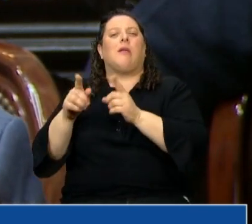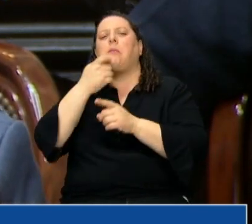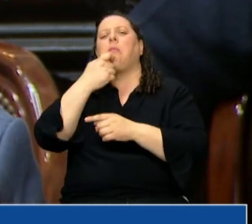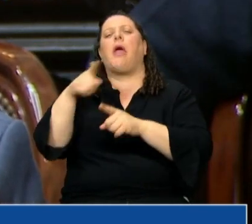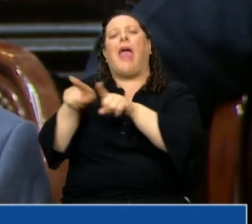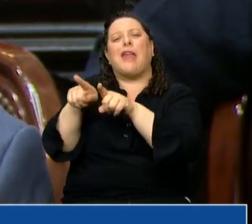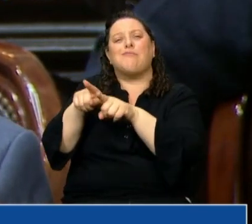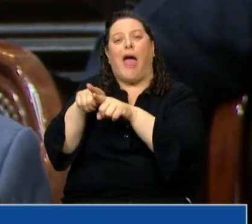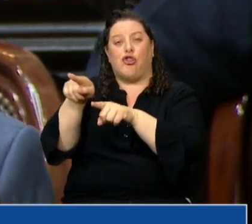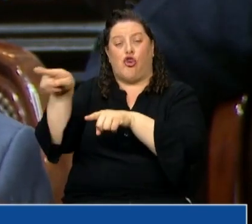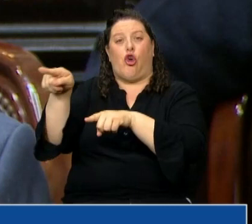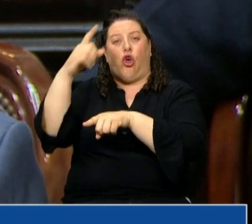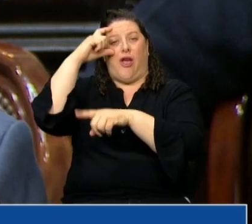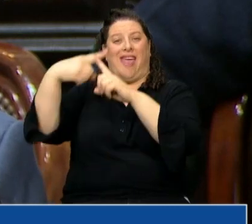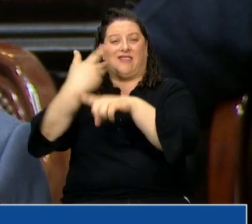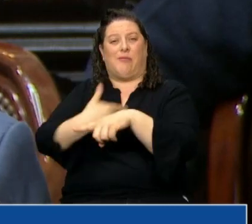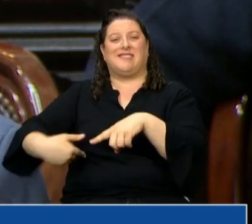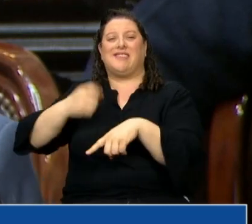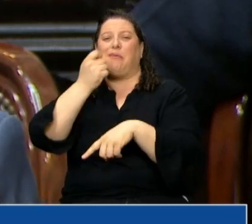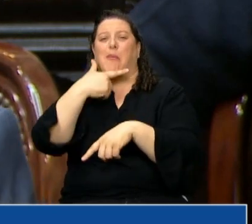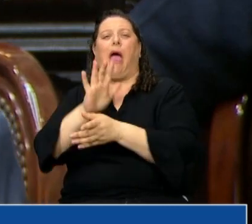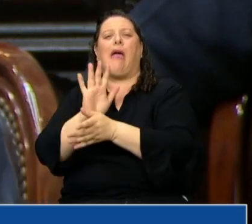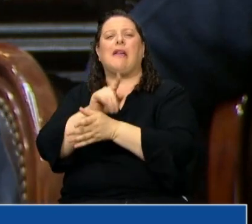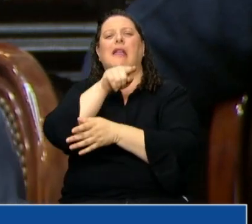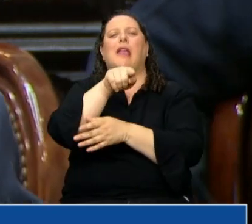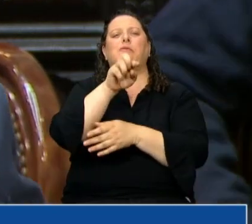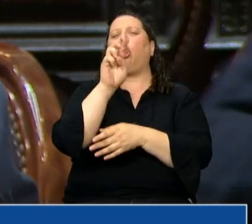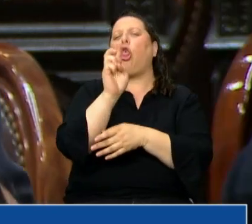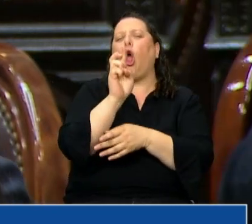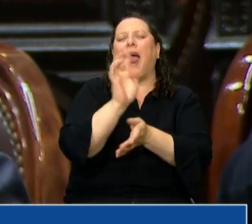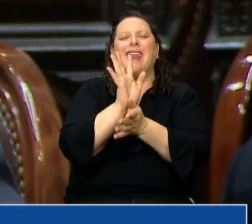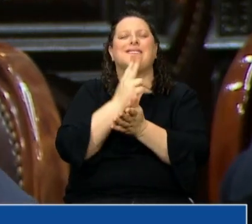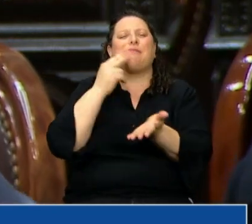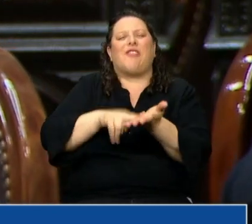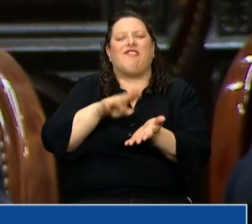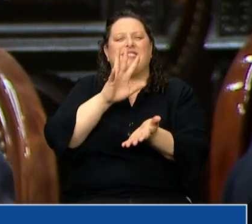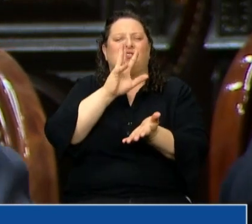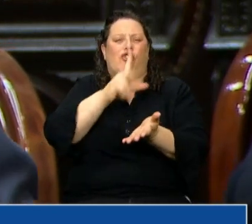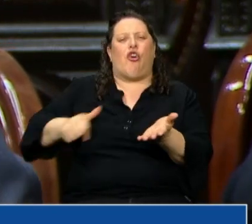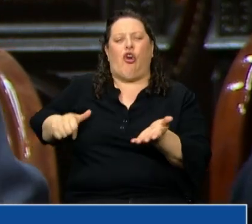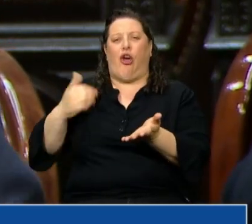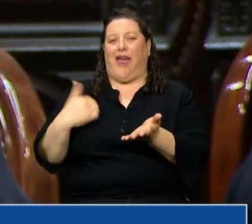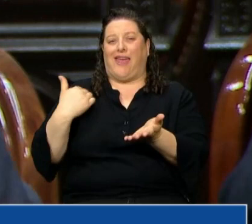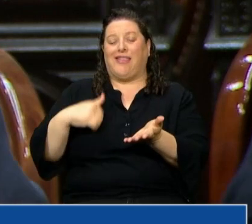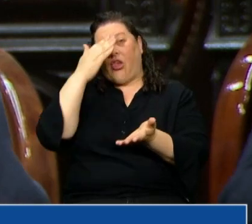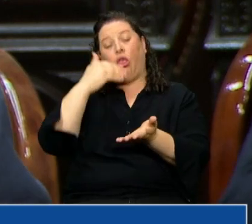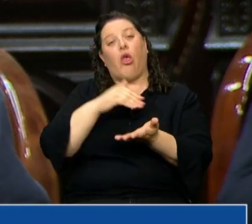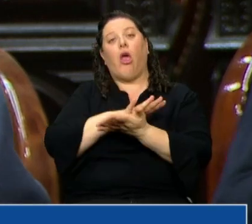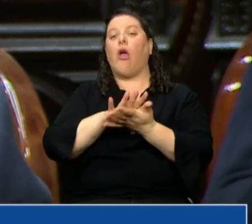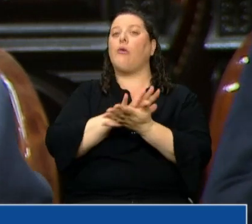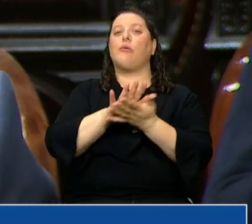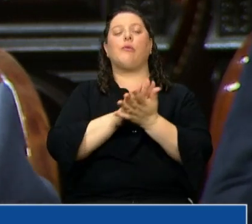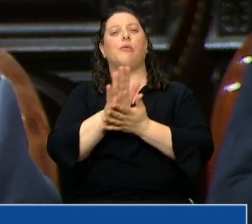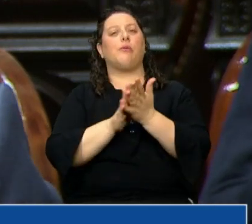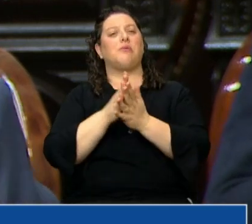Macri blanquee decenas de millones de dólares que le faltaron al fisco argentino. Inmoral es haber estafado